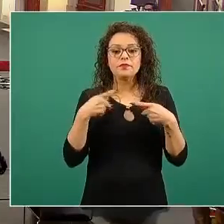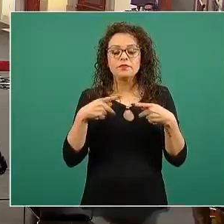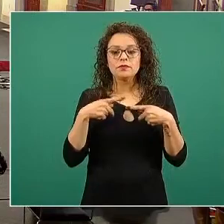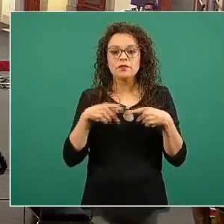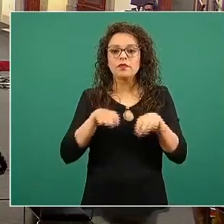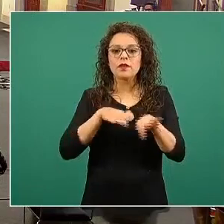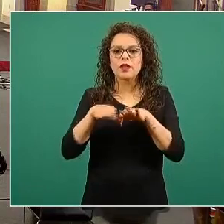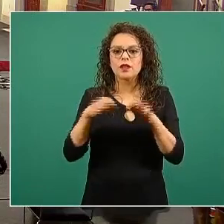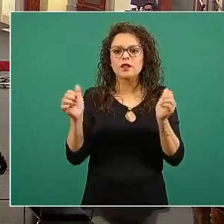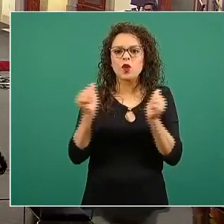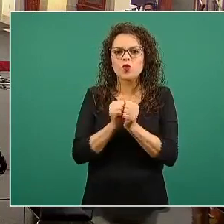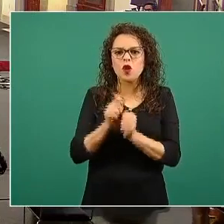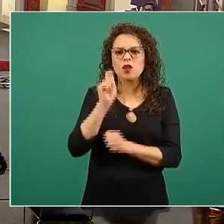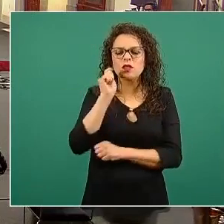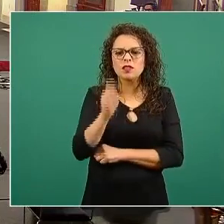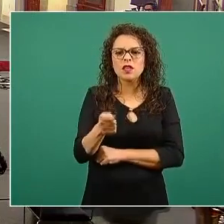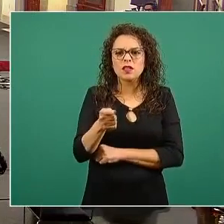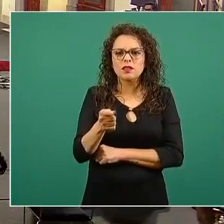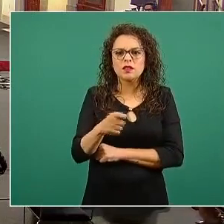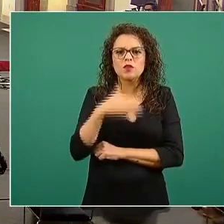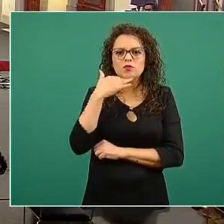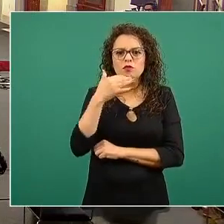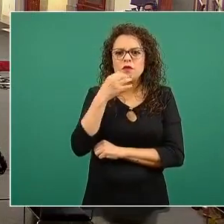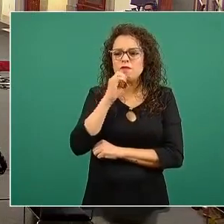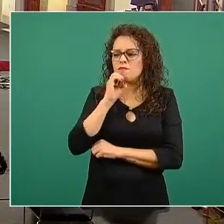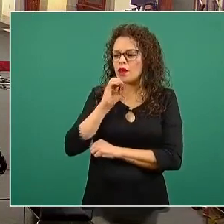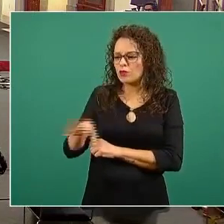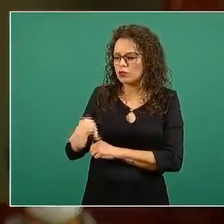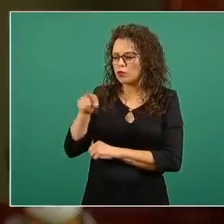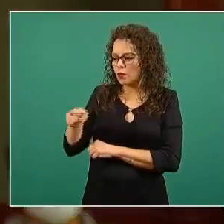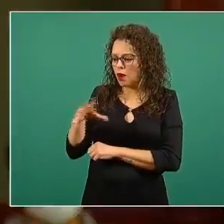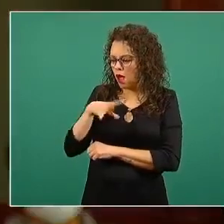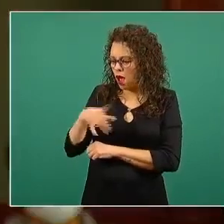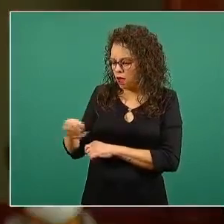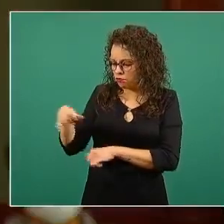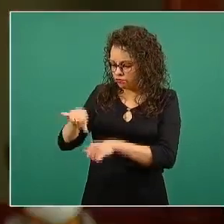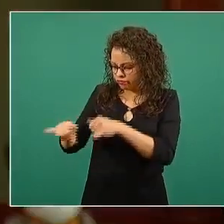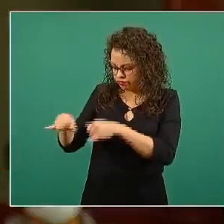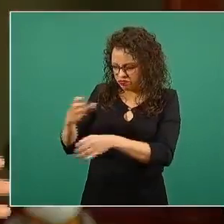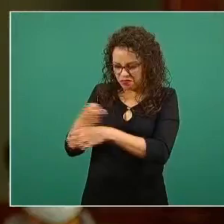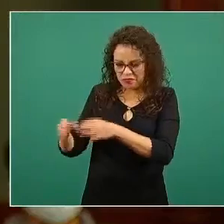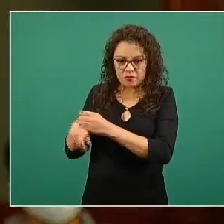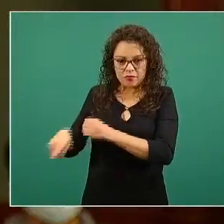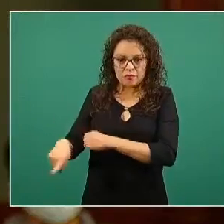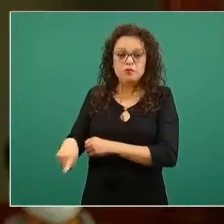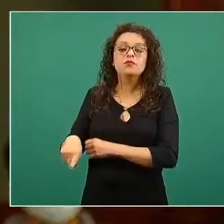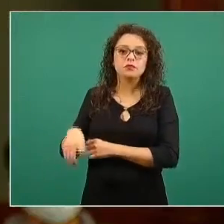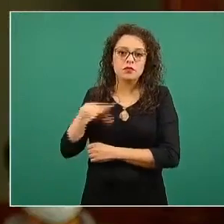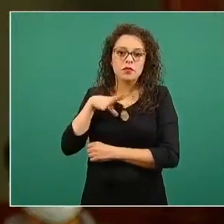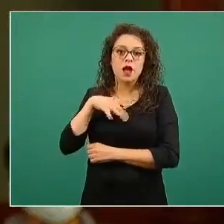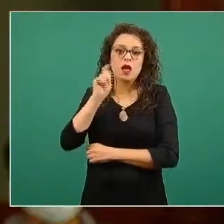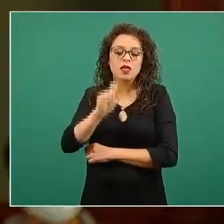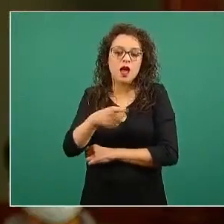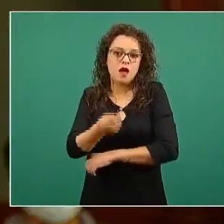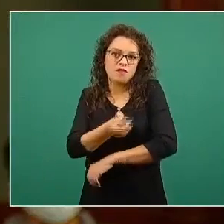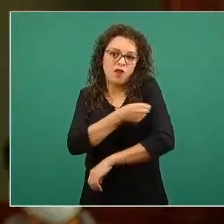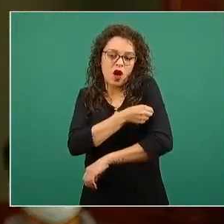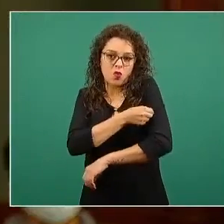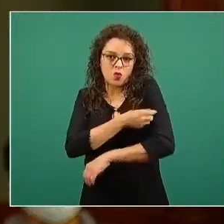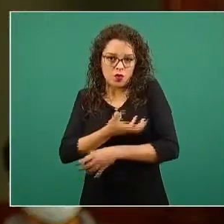sólidos que pueden contener las vacunas o